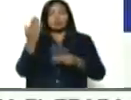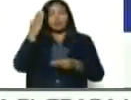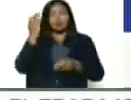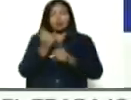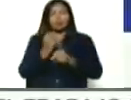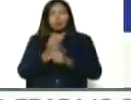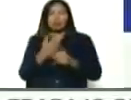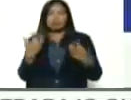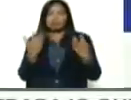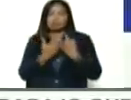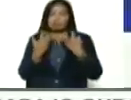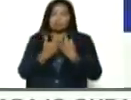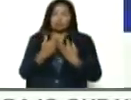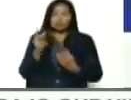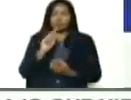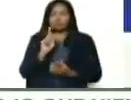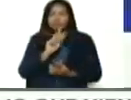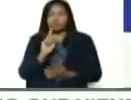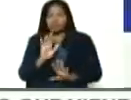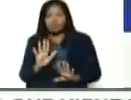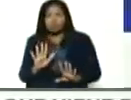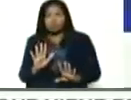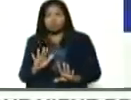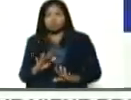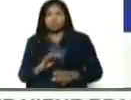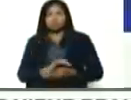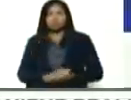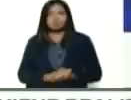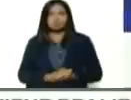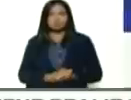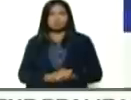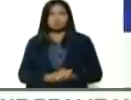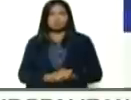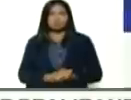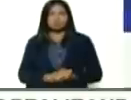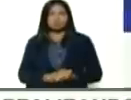intriga la guerra sucia la puñalada trapera